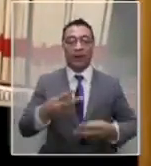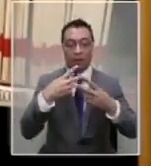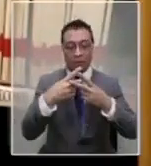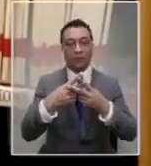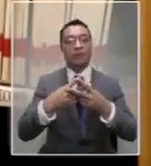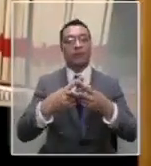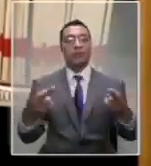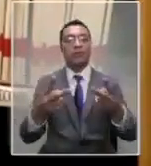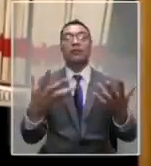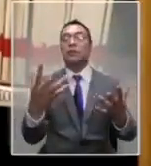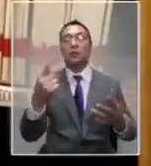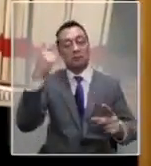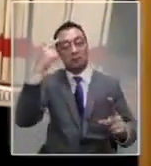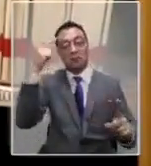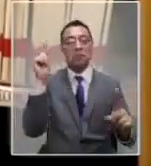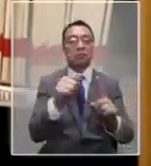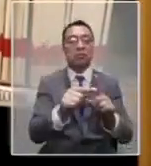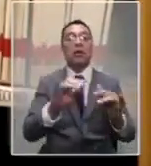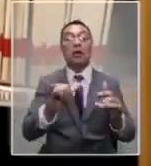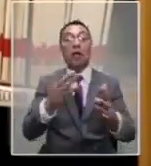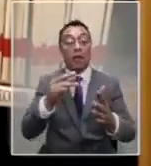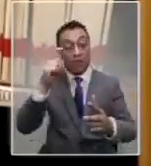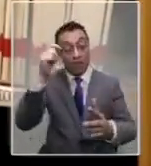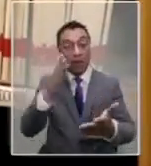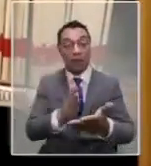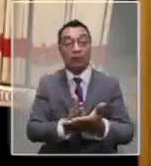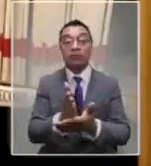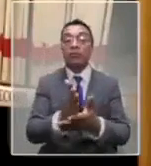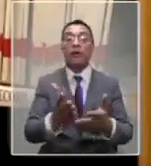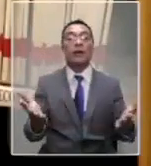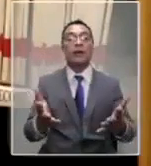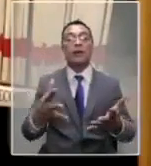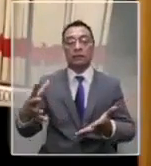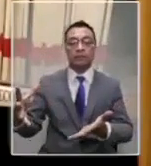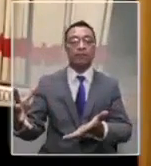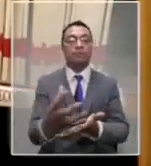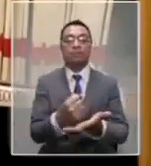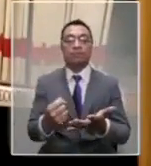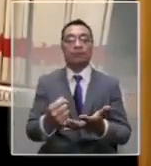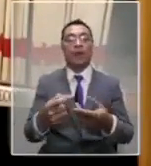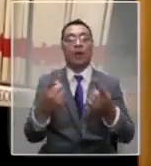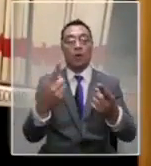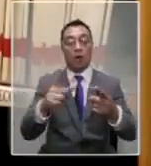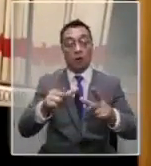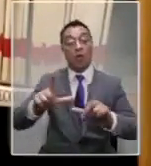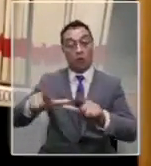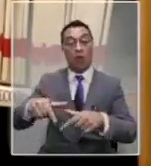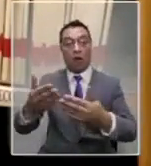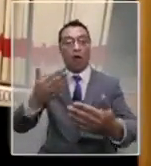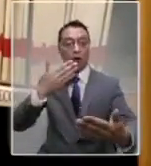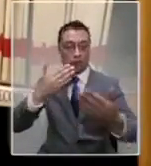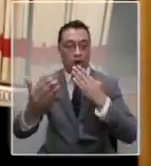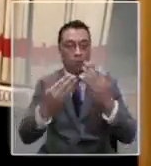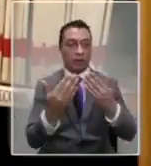por supuesto, dar a conocer el sentido y la iniciativa de sacar un espacio de conversación